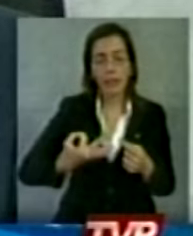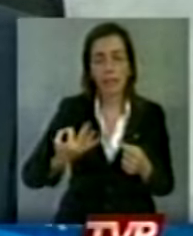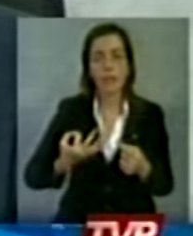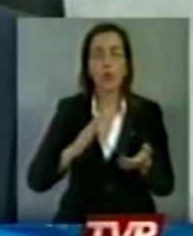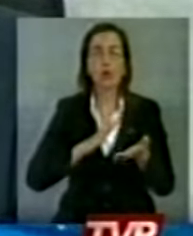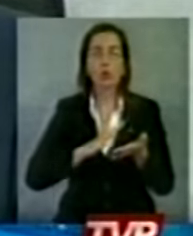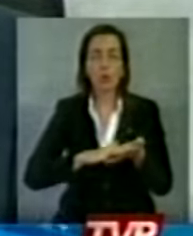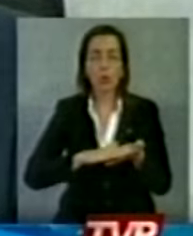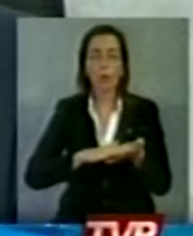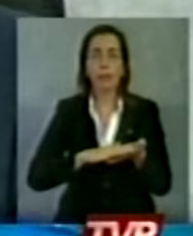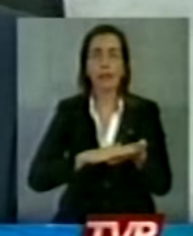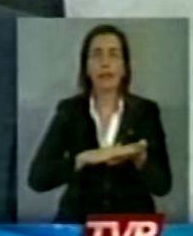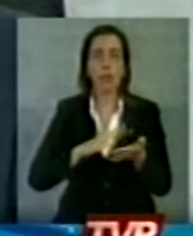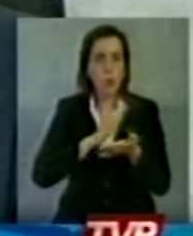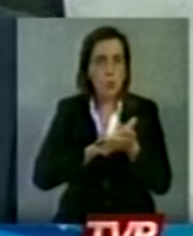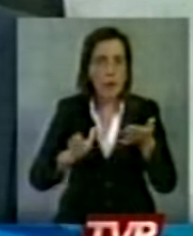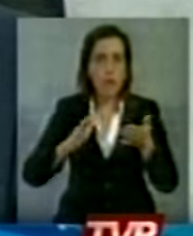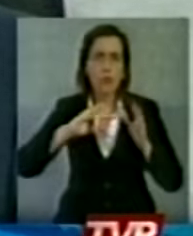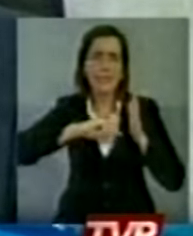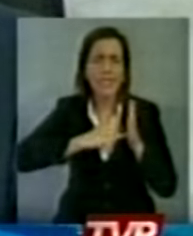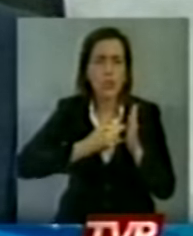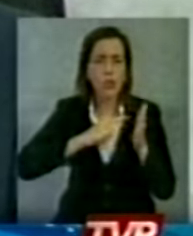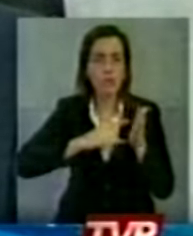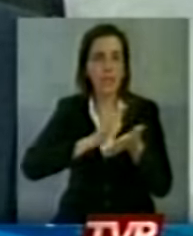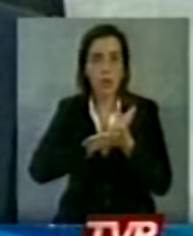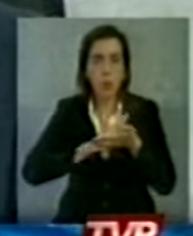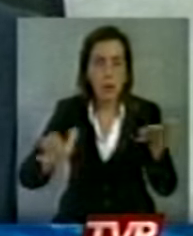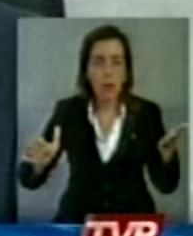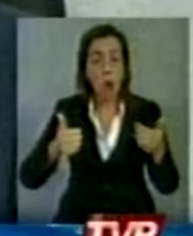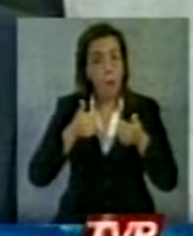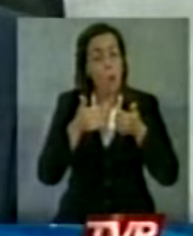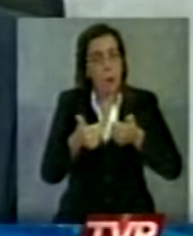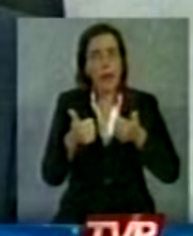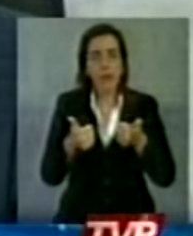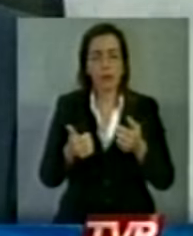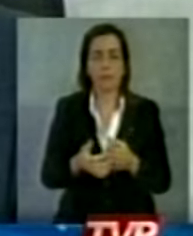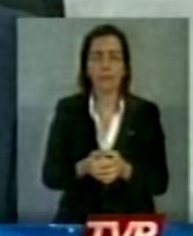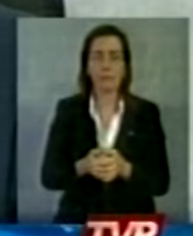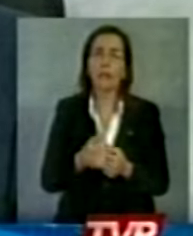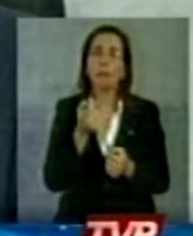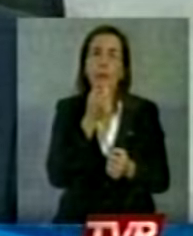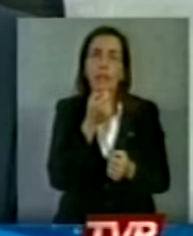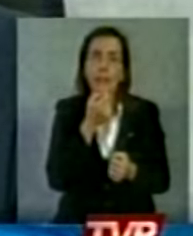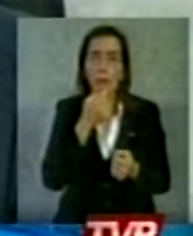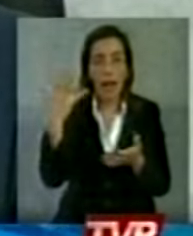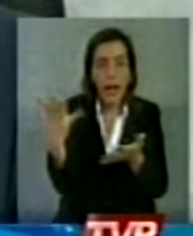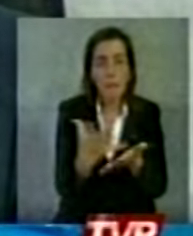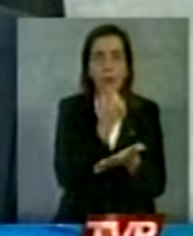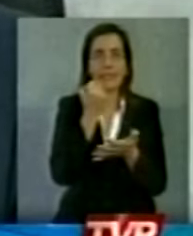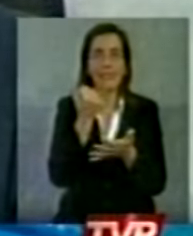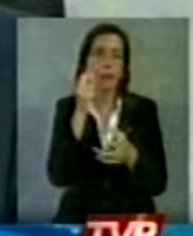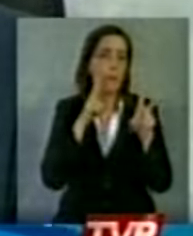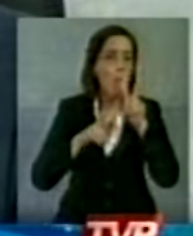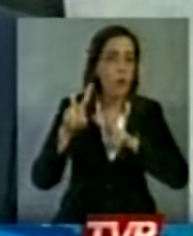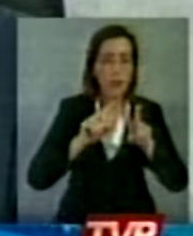El impacto de las nuevas tecnologías tiene consecuencias positivas, como las nuevas oportunidades para